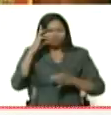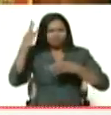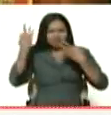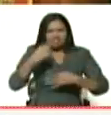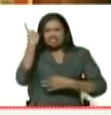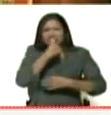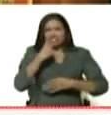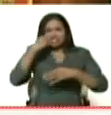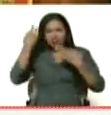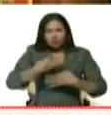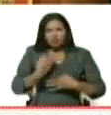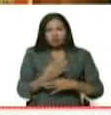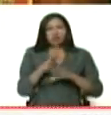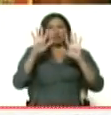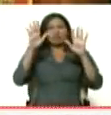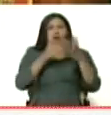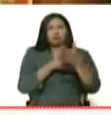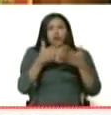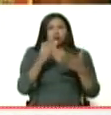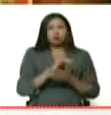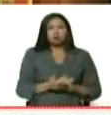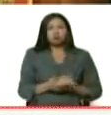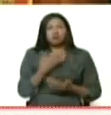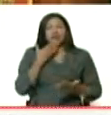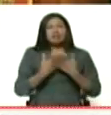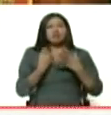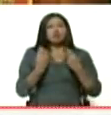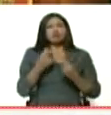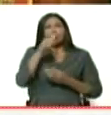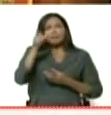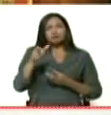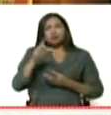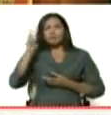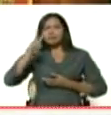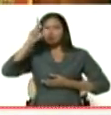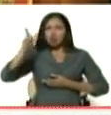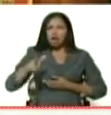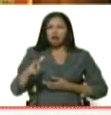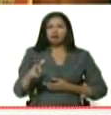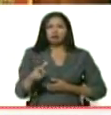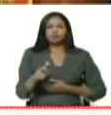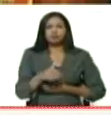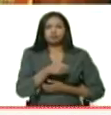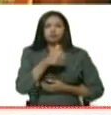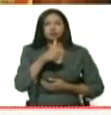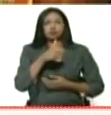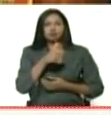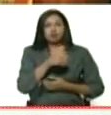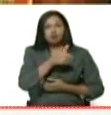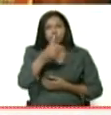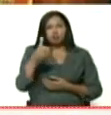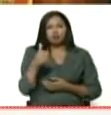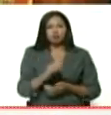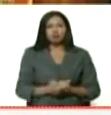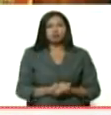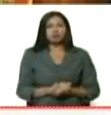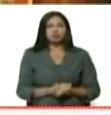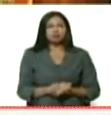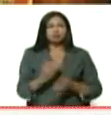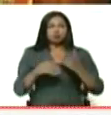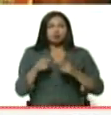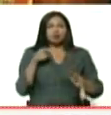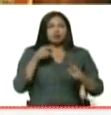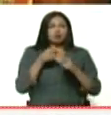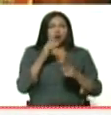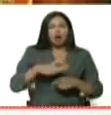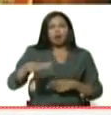serio. 10 millones, le agradezco a los 10 millones de venezolanos y de venezolanas por haber ido a la